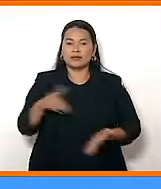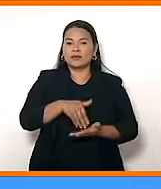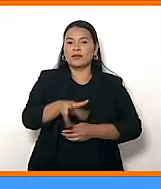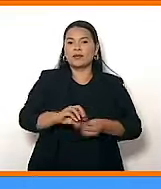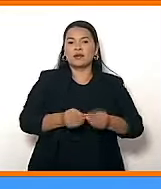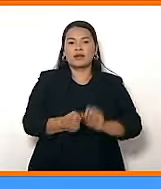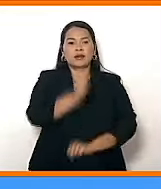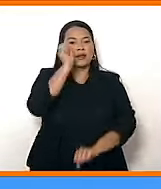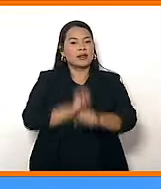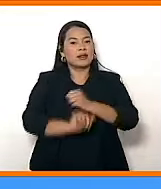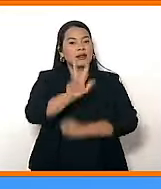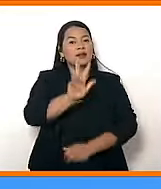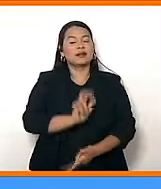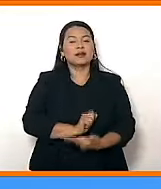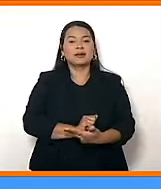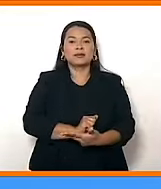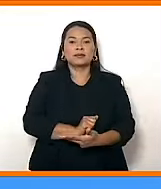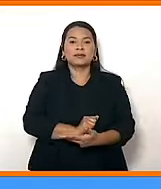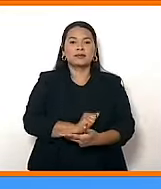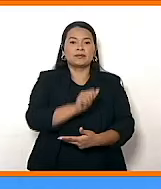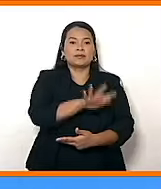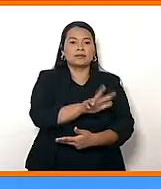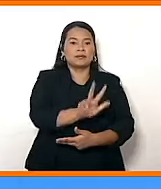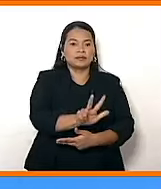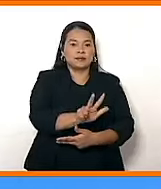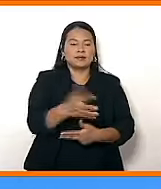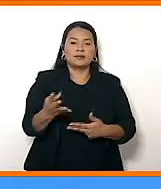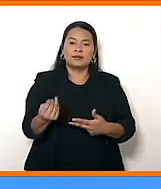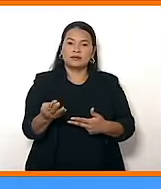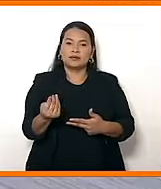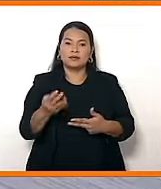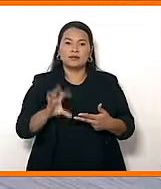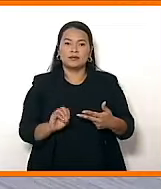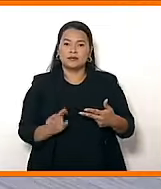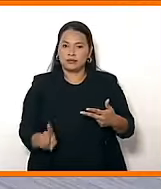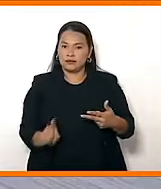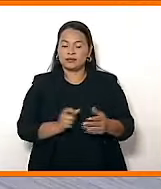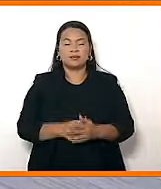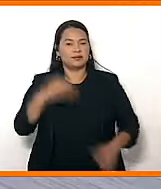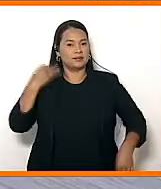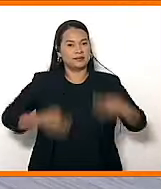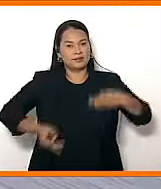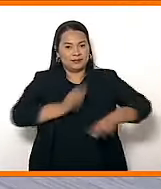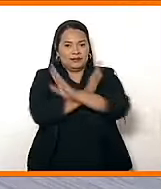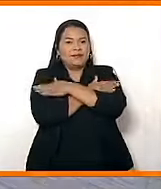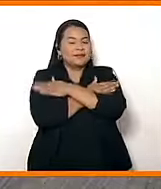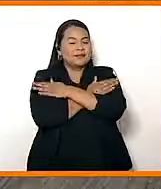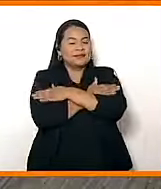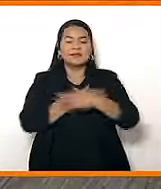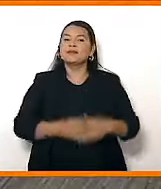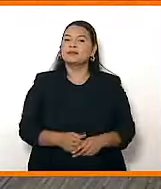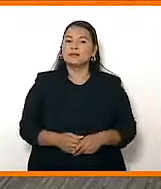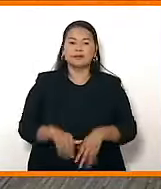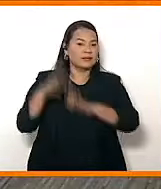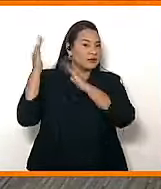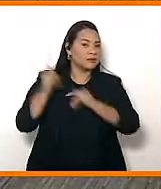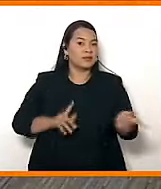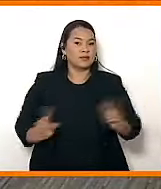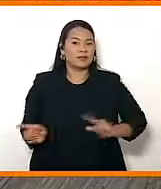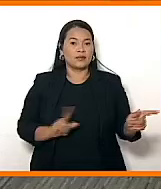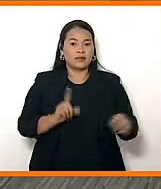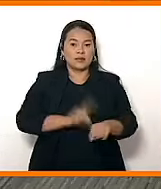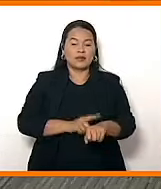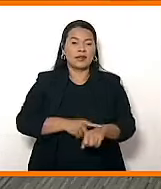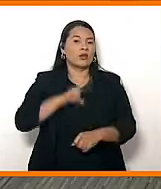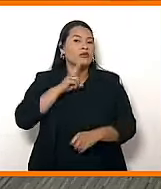favorecidos para Pega 3 son 53, 14 y 01. Muchas felicidades. Espero que estés listo para hacer de tus